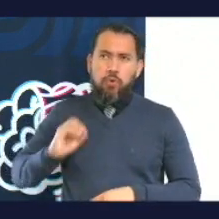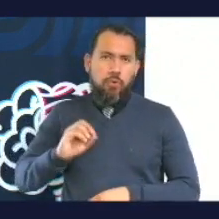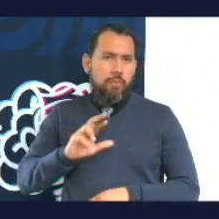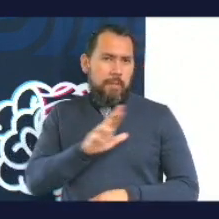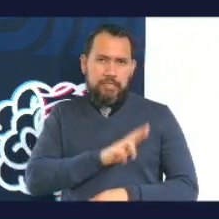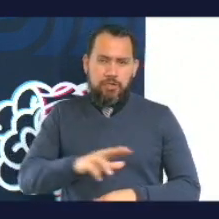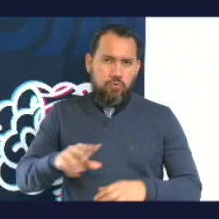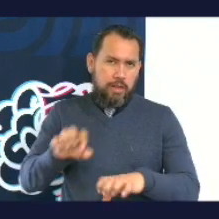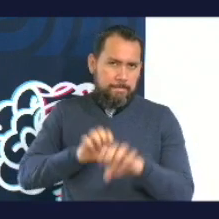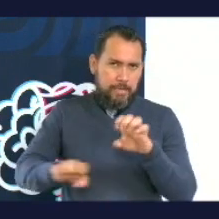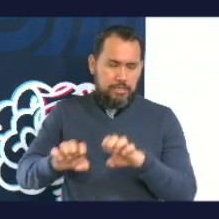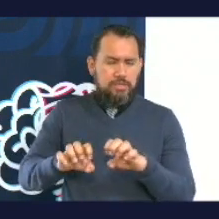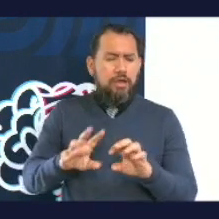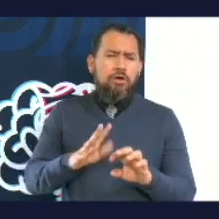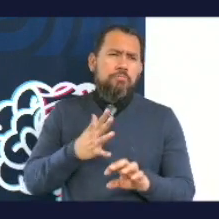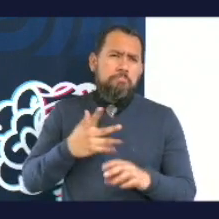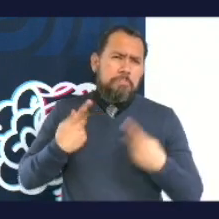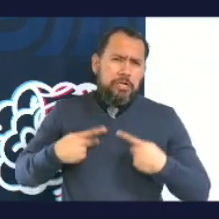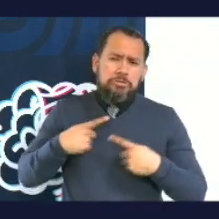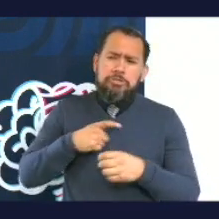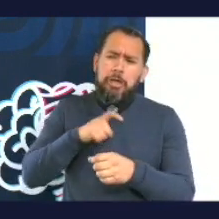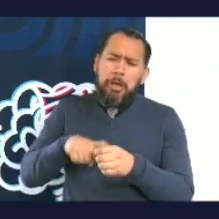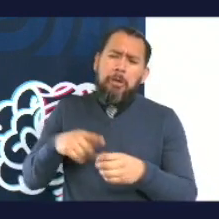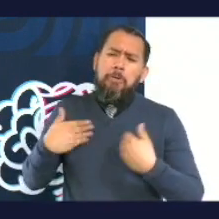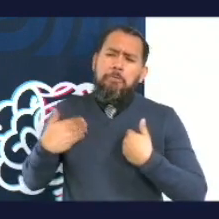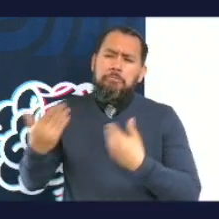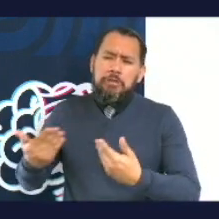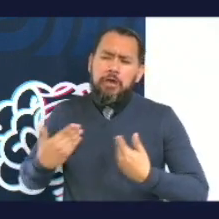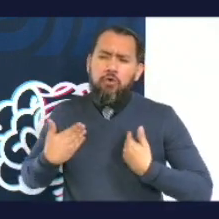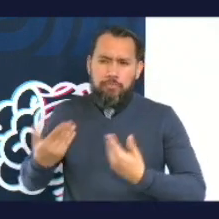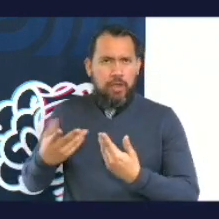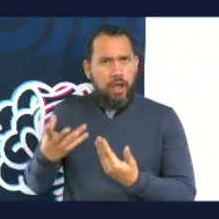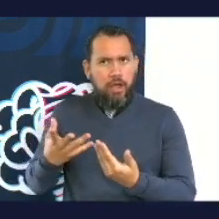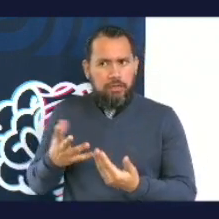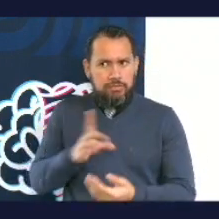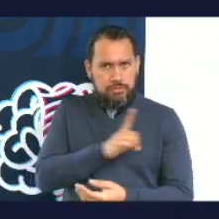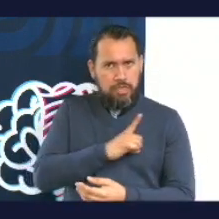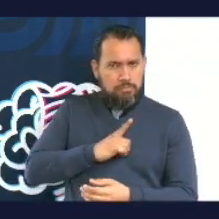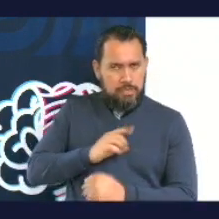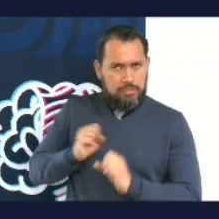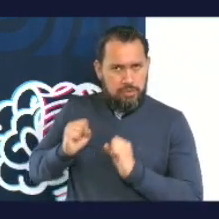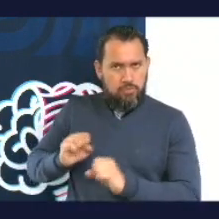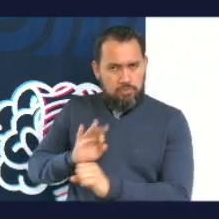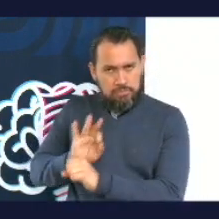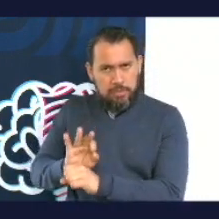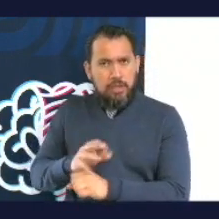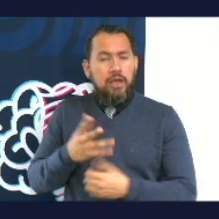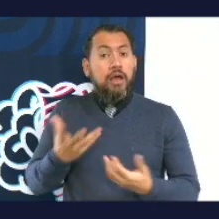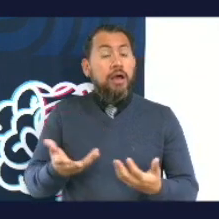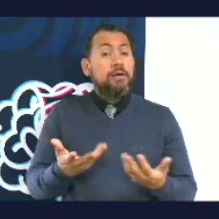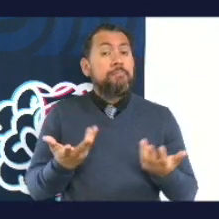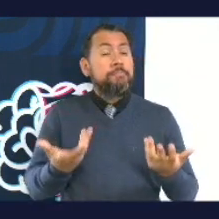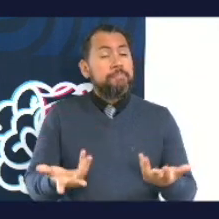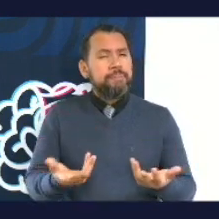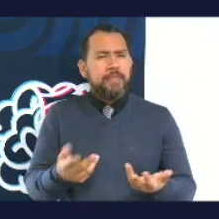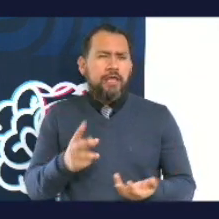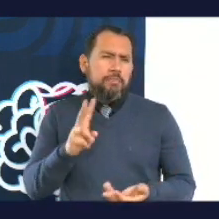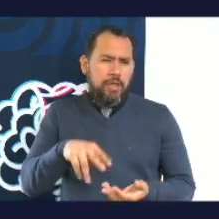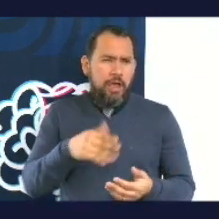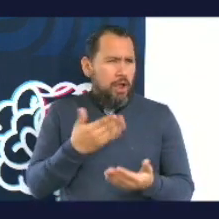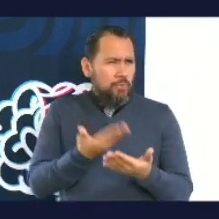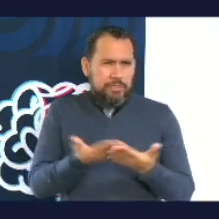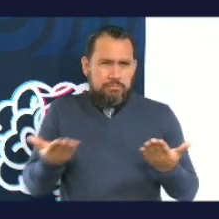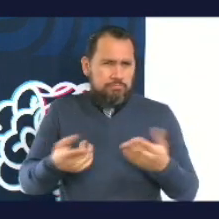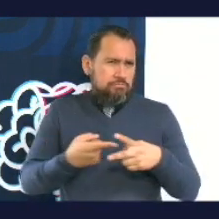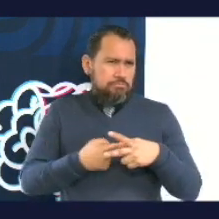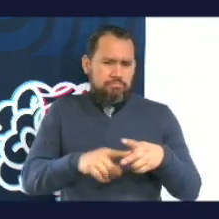manera alojan o dejan sus datos personales en estas instancias Este premio es sol el comienzo no es el punto de llegada porque